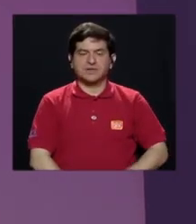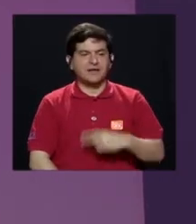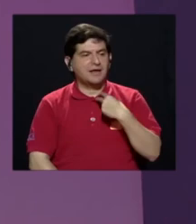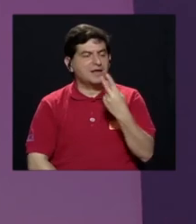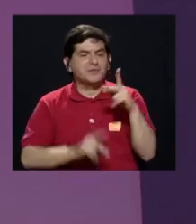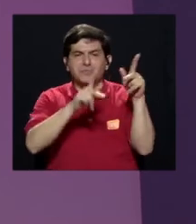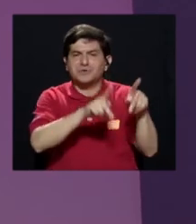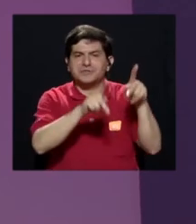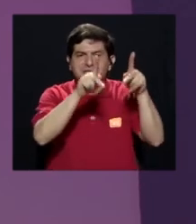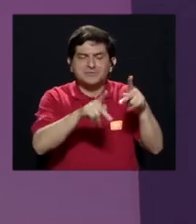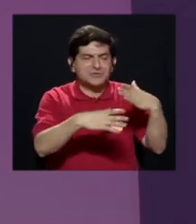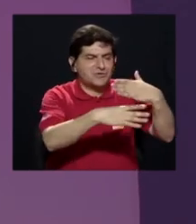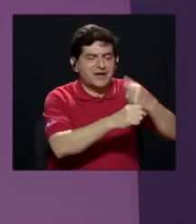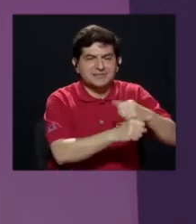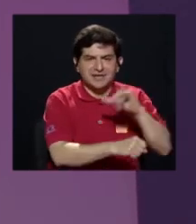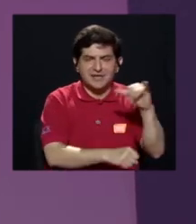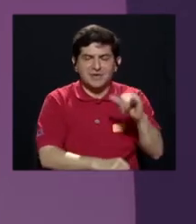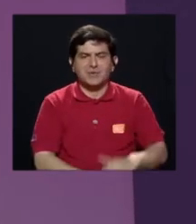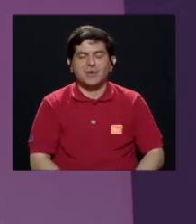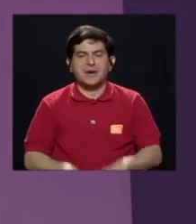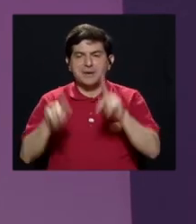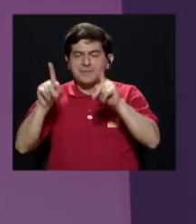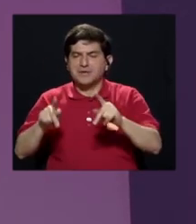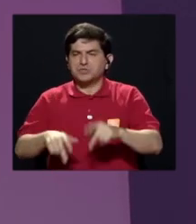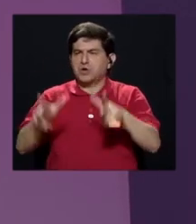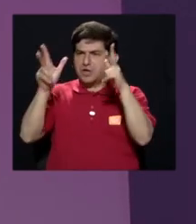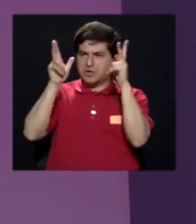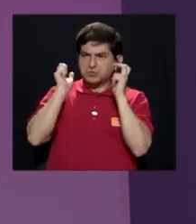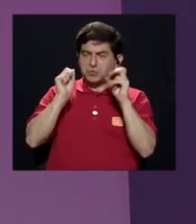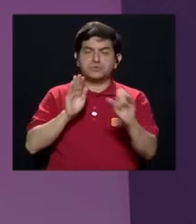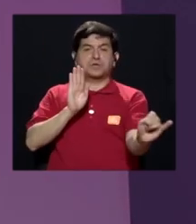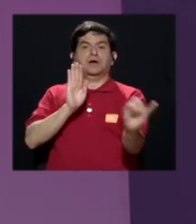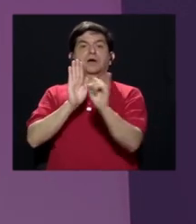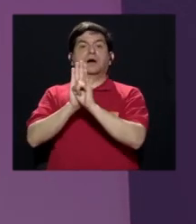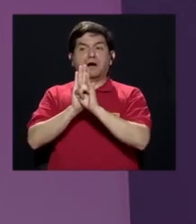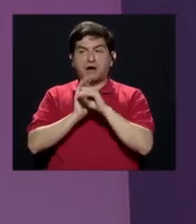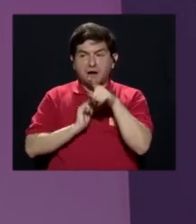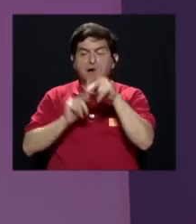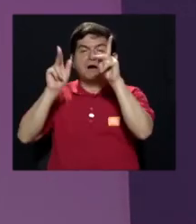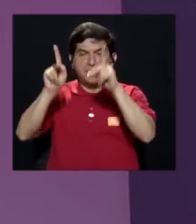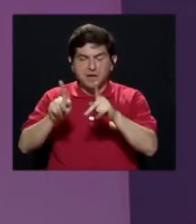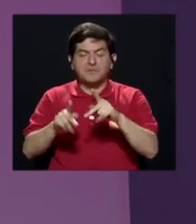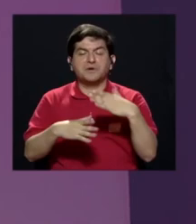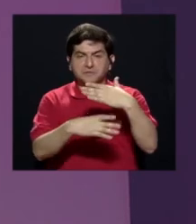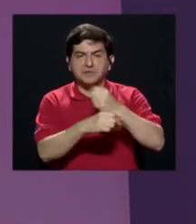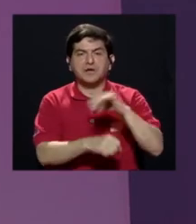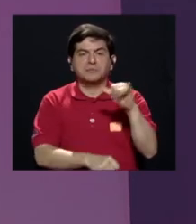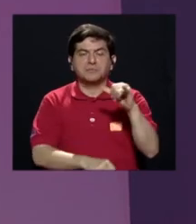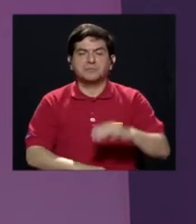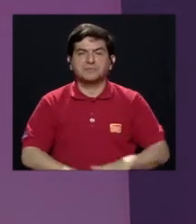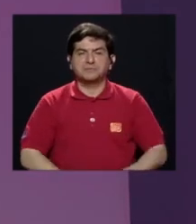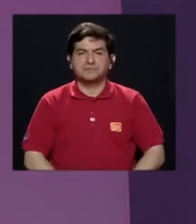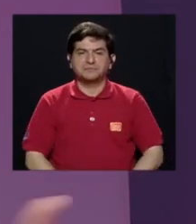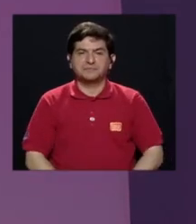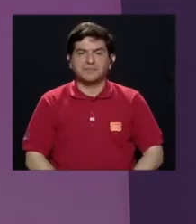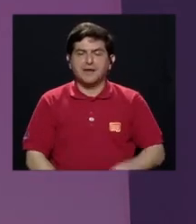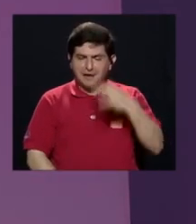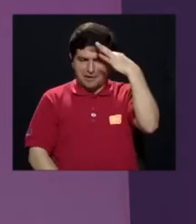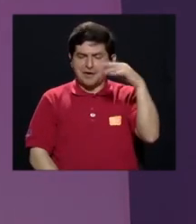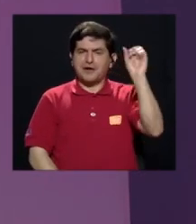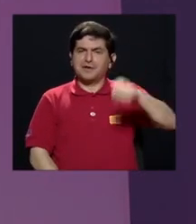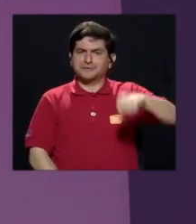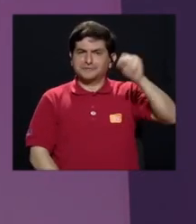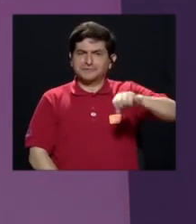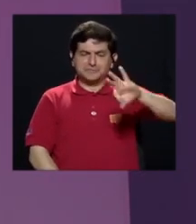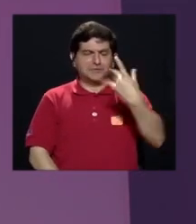Es la voz de la gente que lo hace y es la voz de la gente que lo escucha y se identifica con la persona que lo está haciendo, ¿verdad? Entonces, sí creo que es una